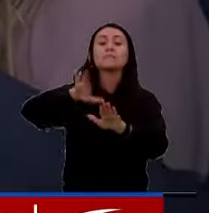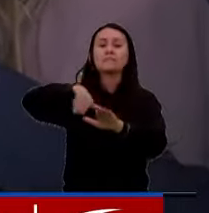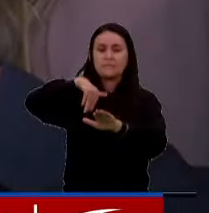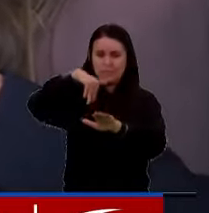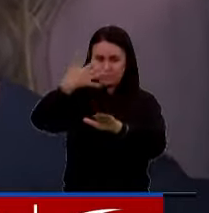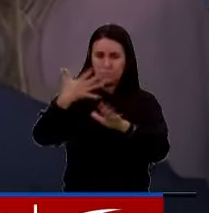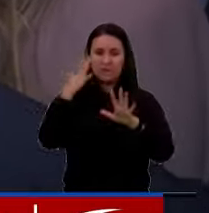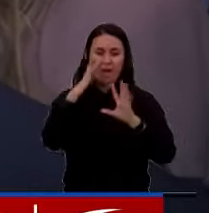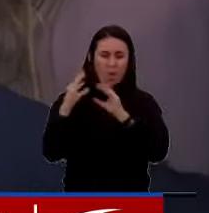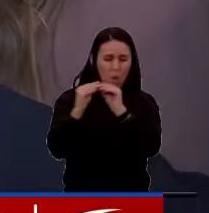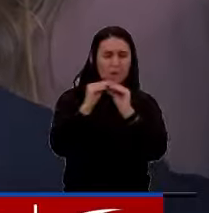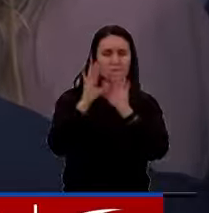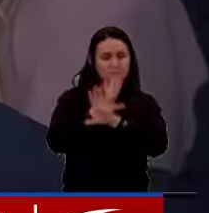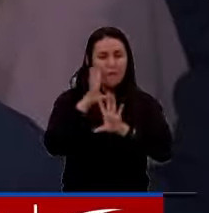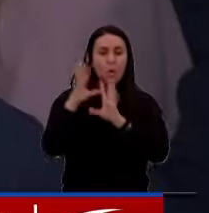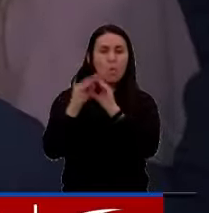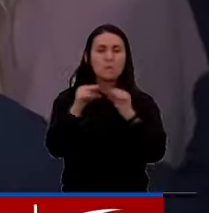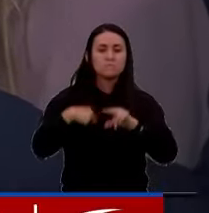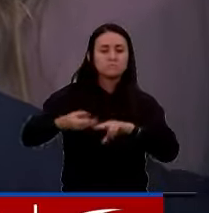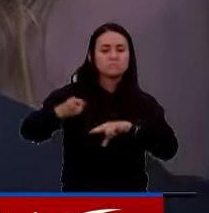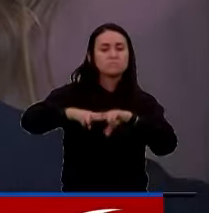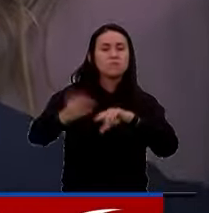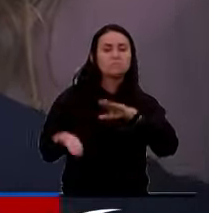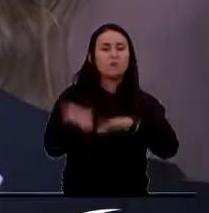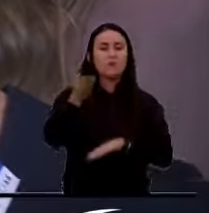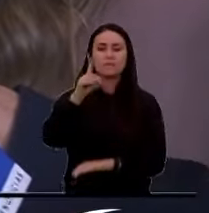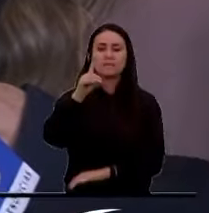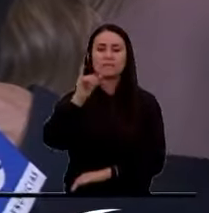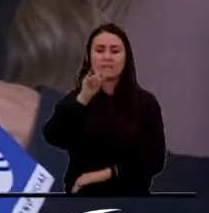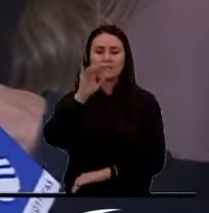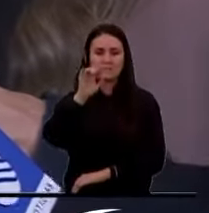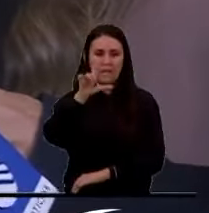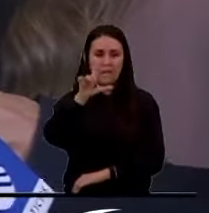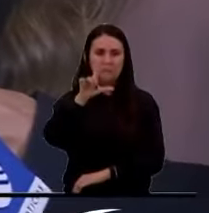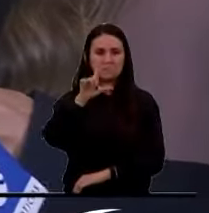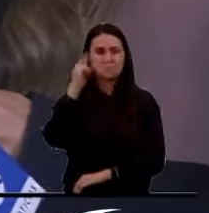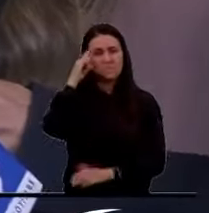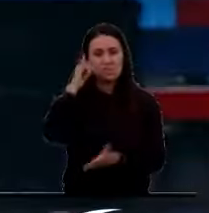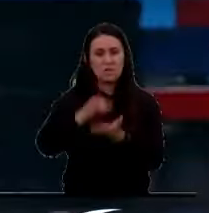concertamos un incremento en el precio del diésel para hacer uno o dos movimientos este año.